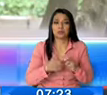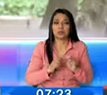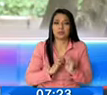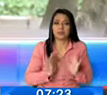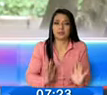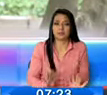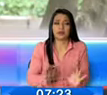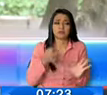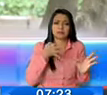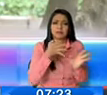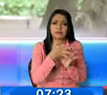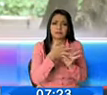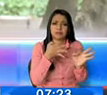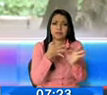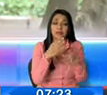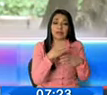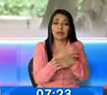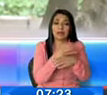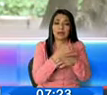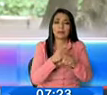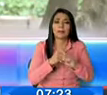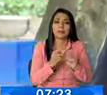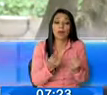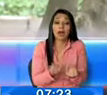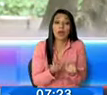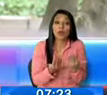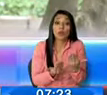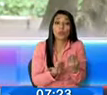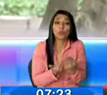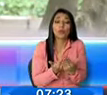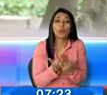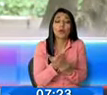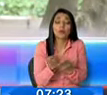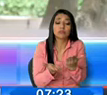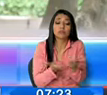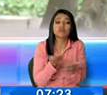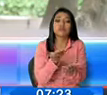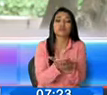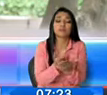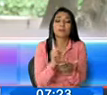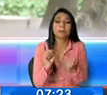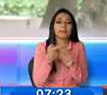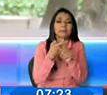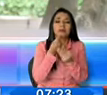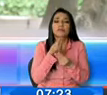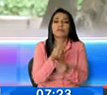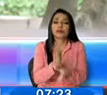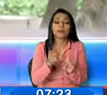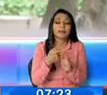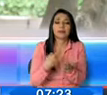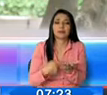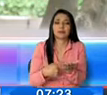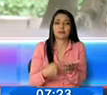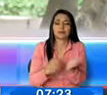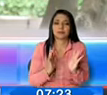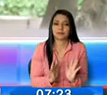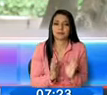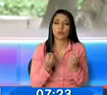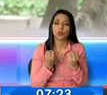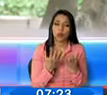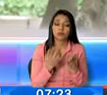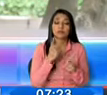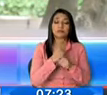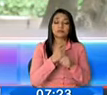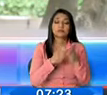una explicación de unas cifras, pero es recién un primer informe, es un primer análisis que se hace, y como Ministerio